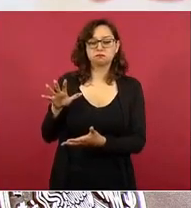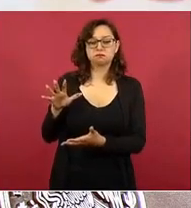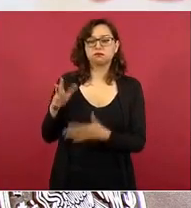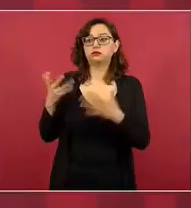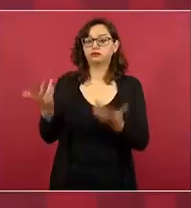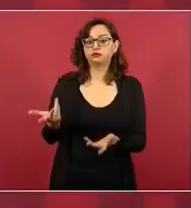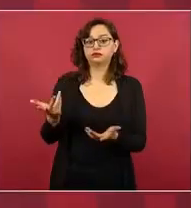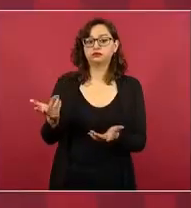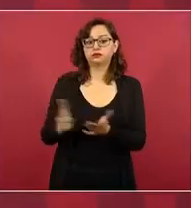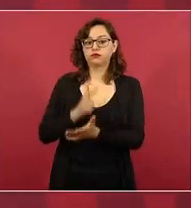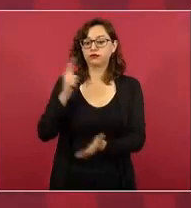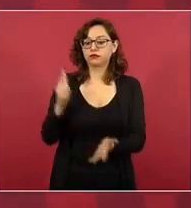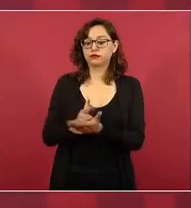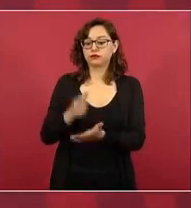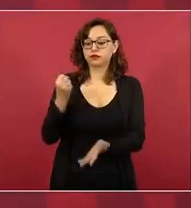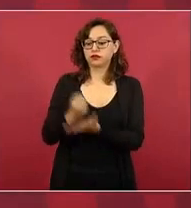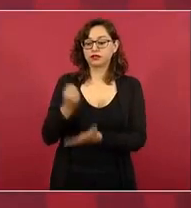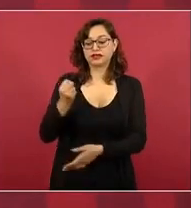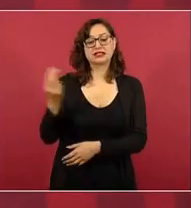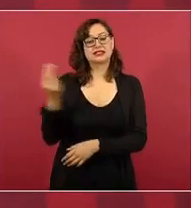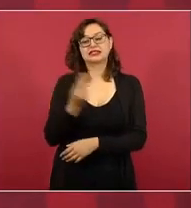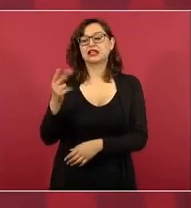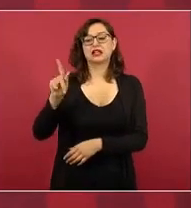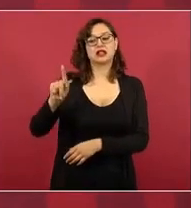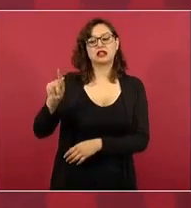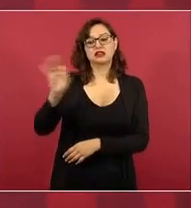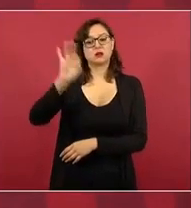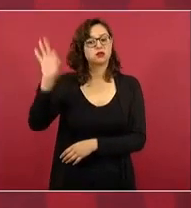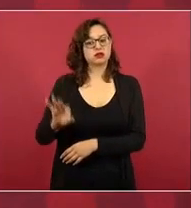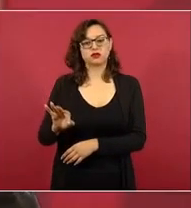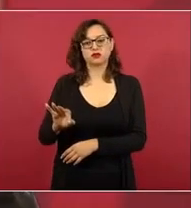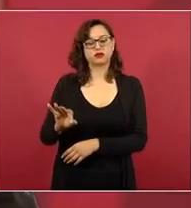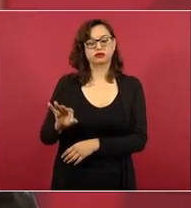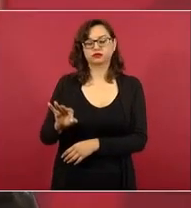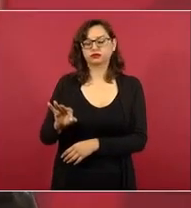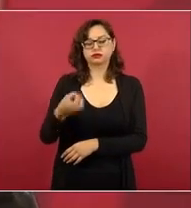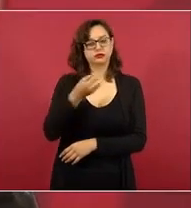Y se aprueba esta reforma porque se necesitan 2/3 partes.